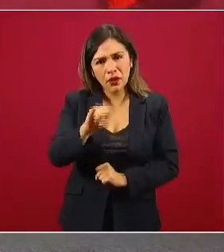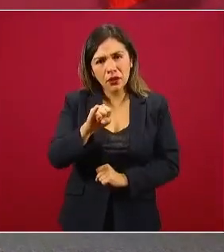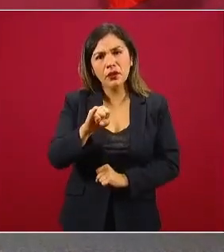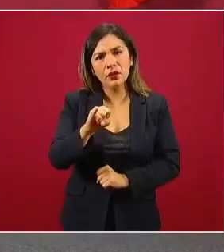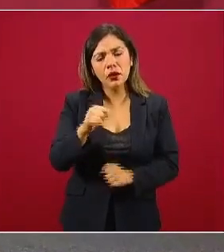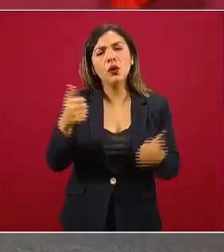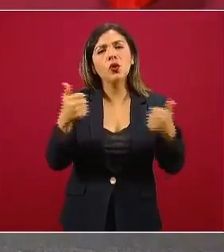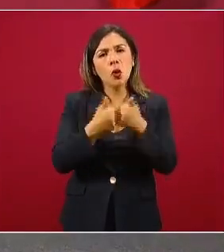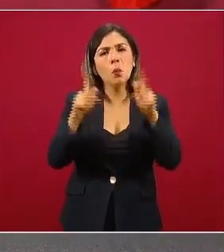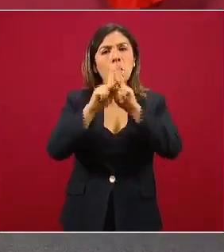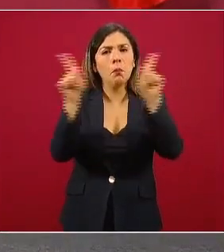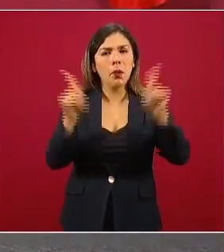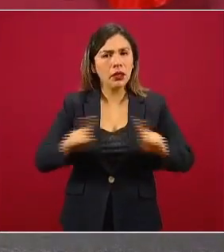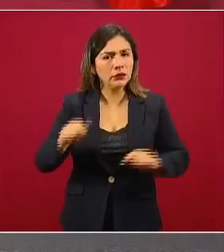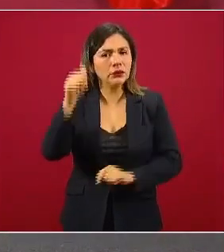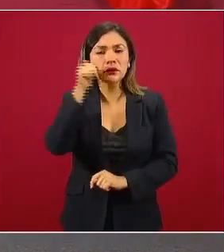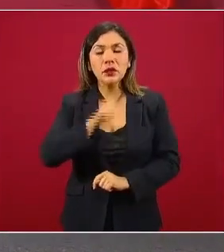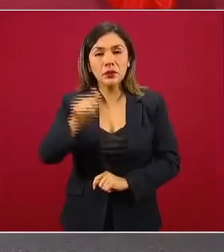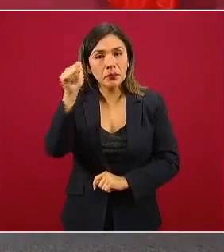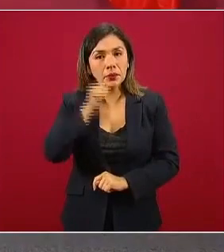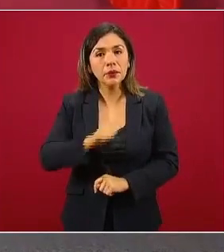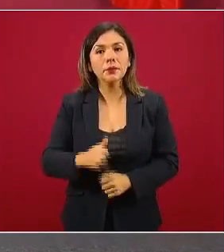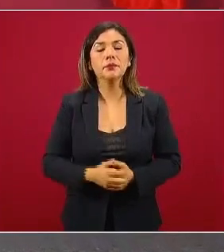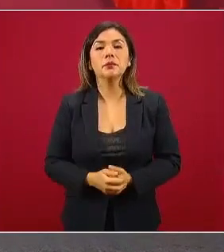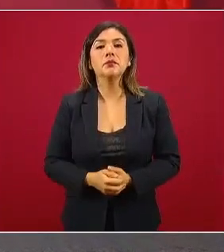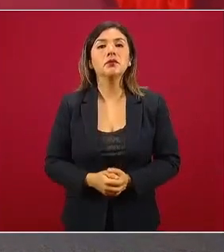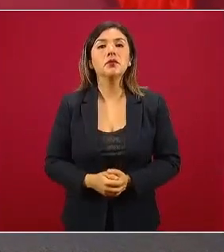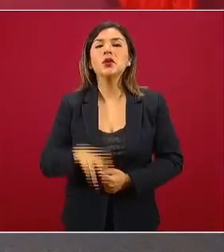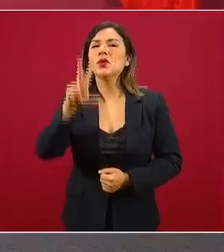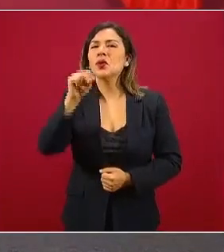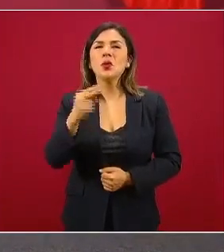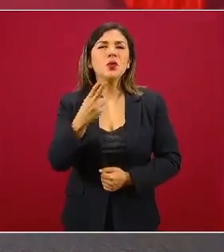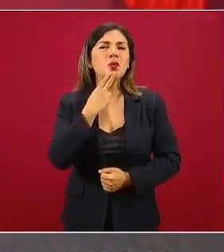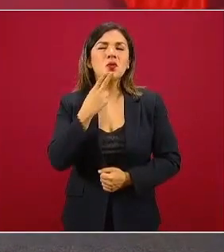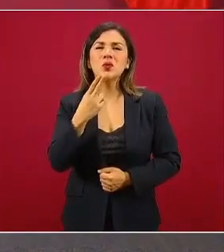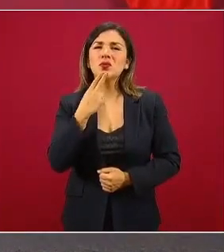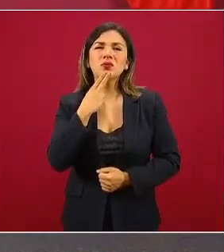de manera pacífica siempre y que no se utilice